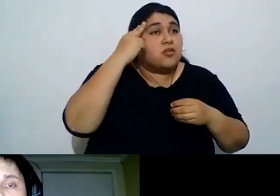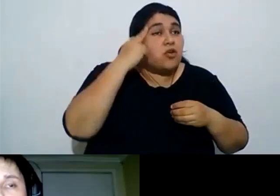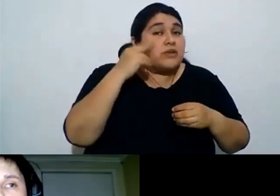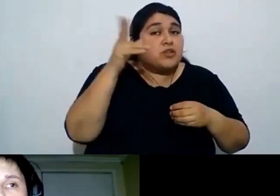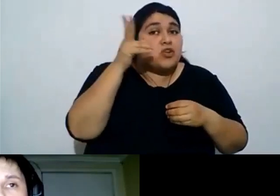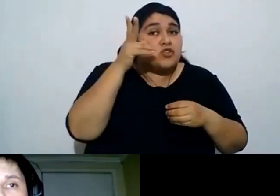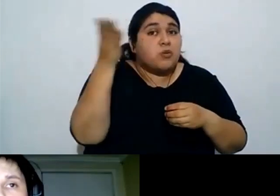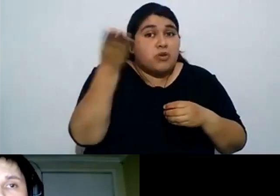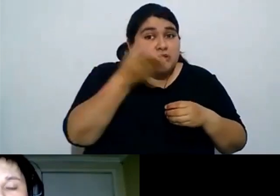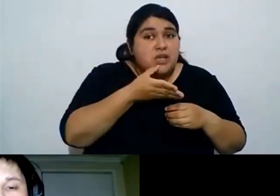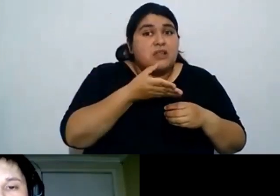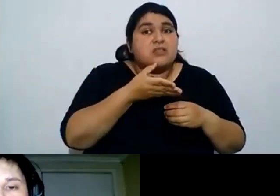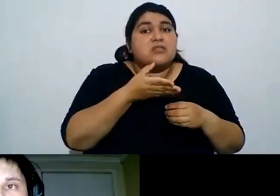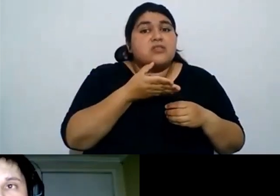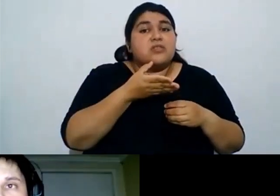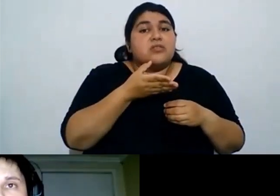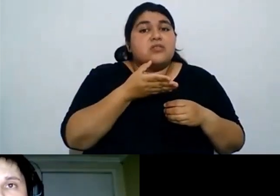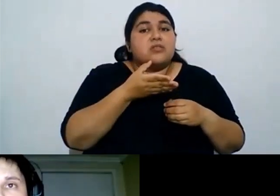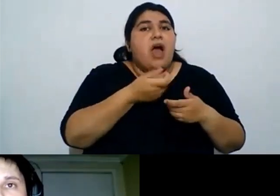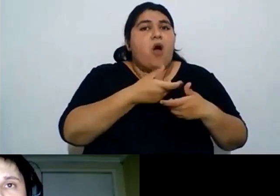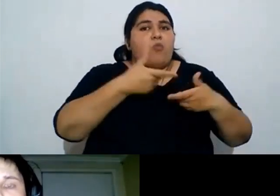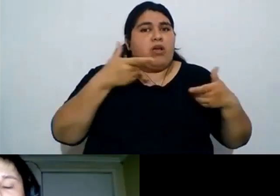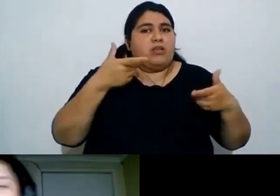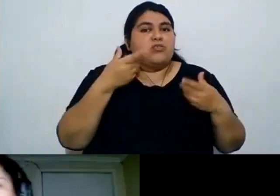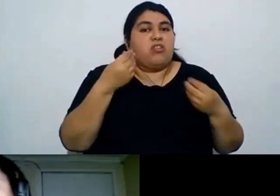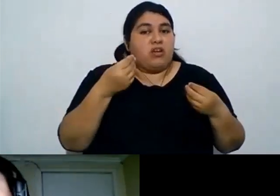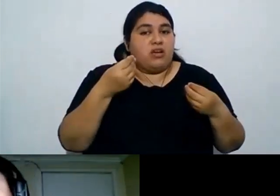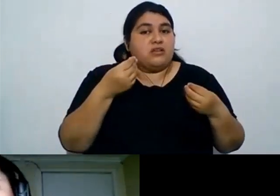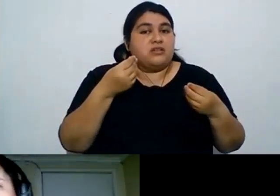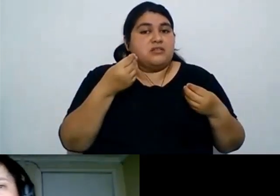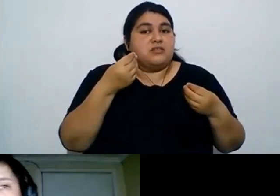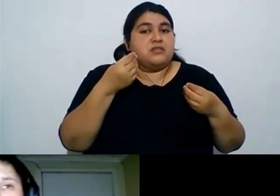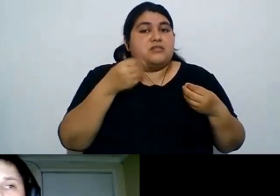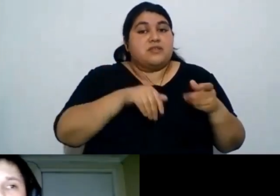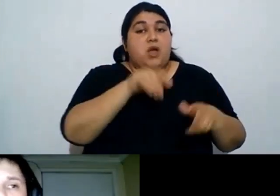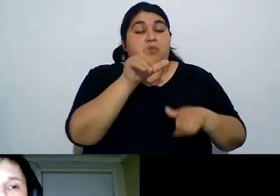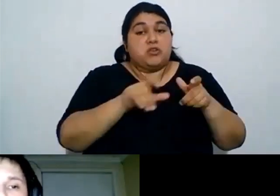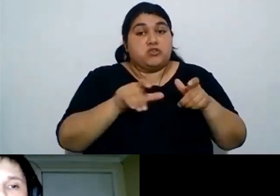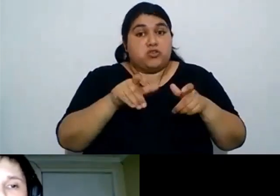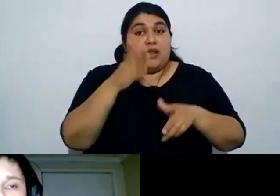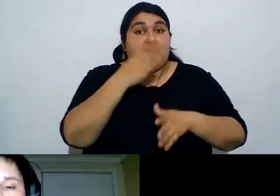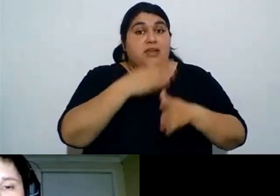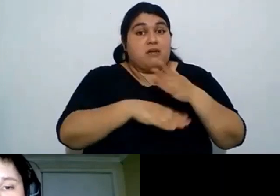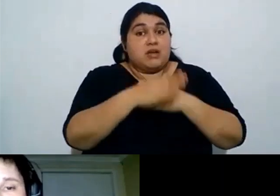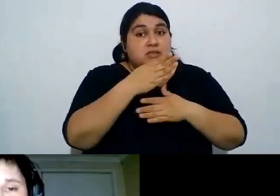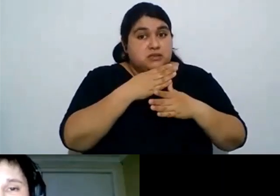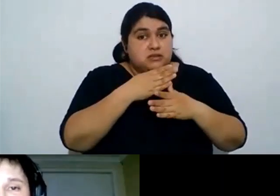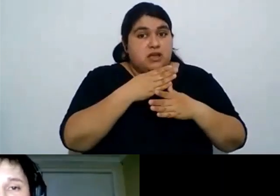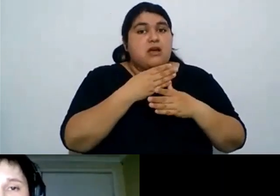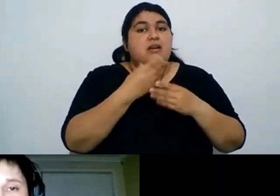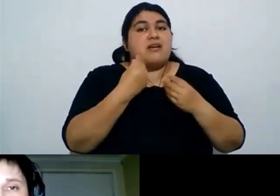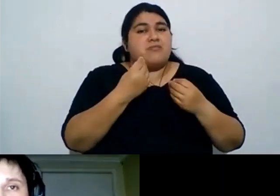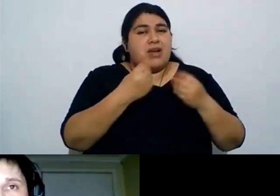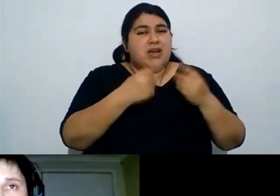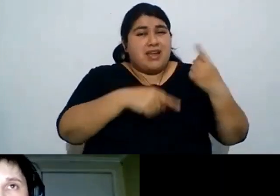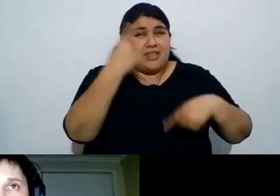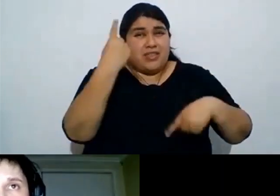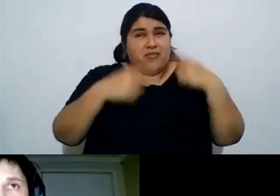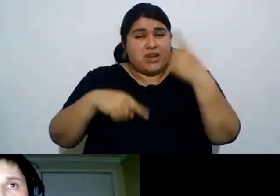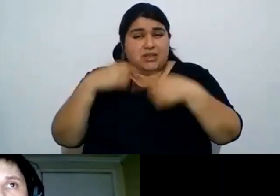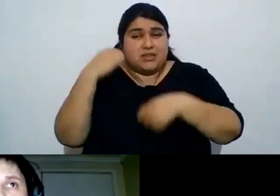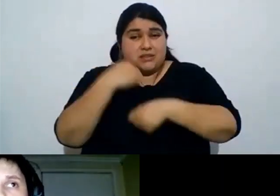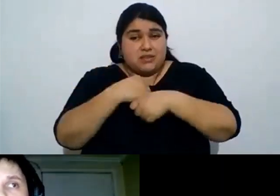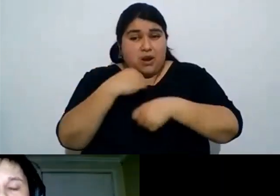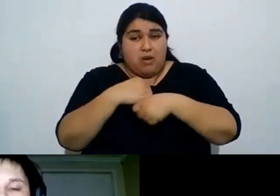98% de lo que viene siendo la contratación de personas en situación de discapacidad para diversas labores en